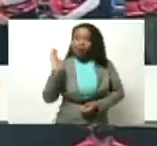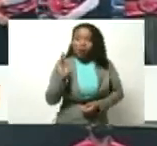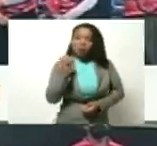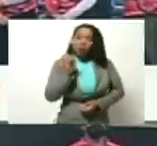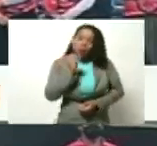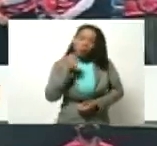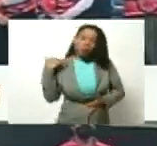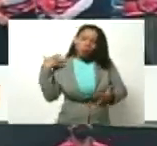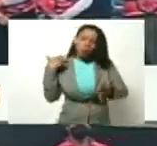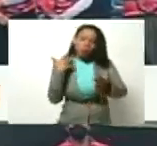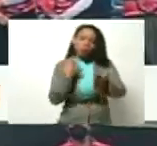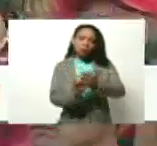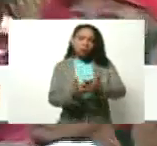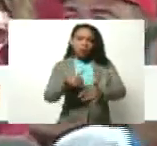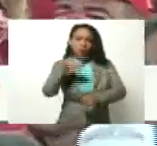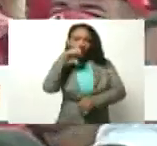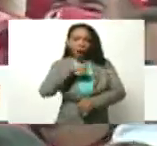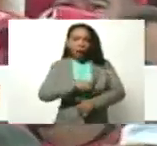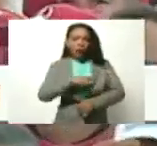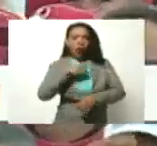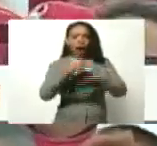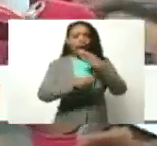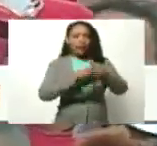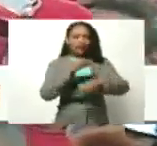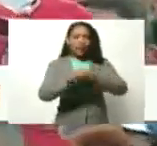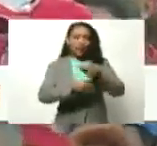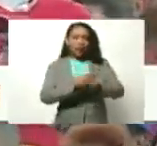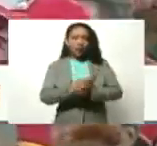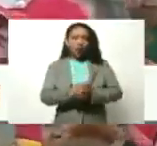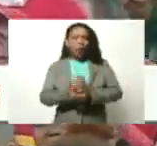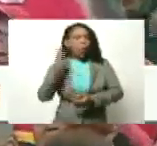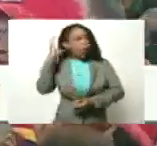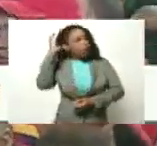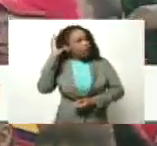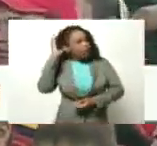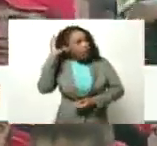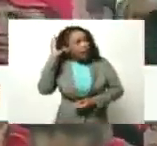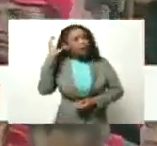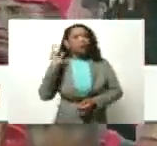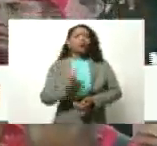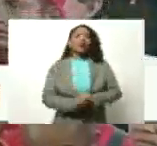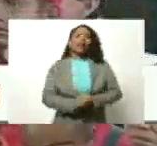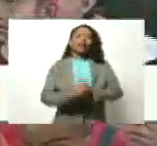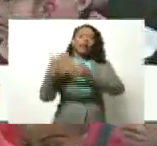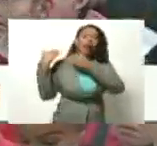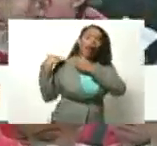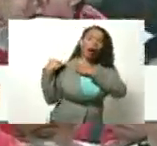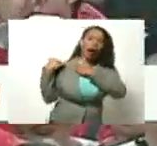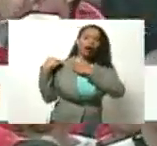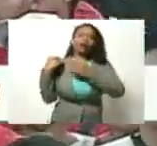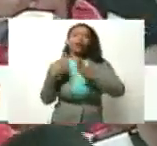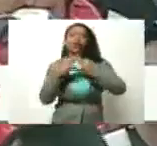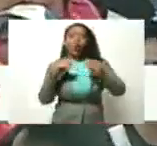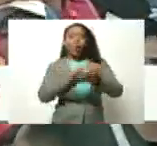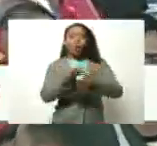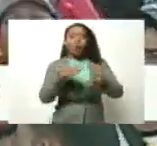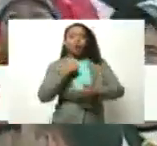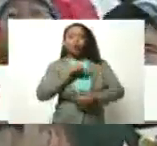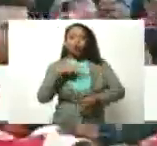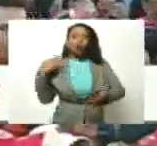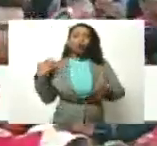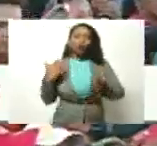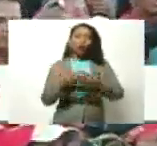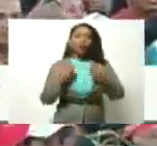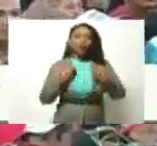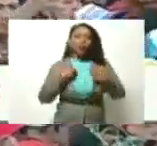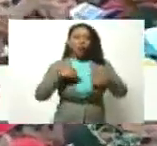durante todos estos años dándose con la conciencia de la carga de todos los problemas que hemos transitado